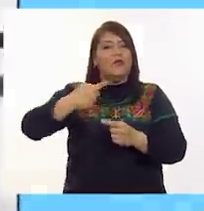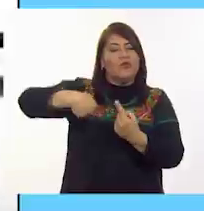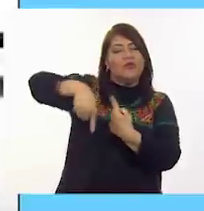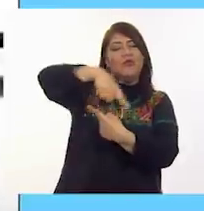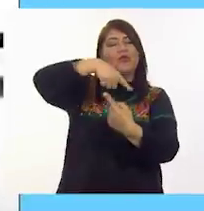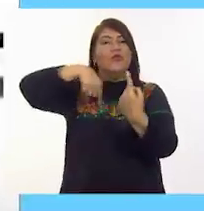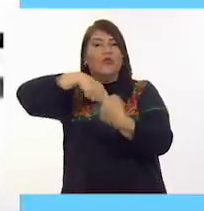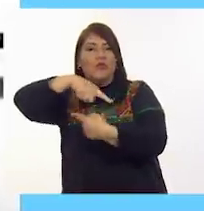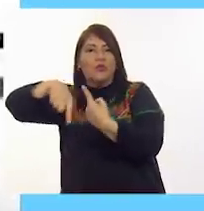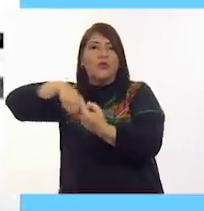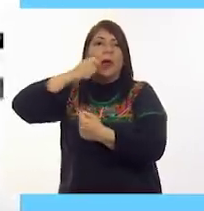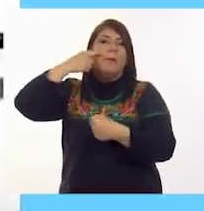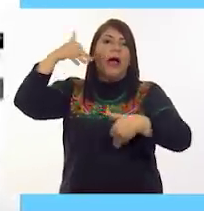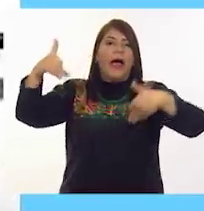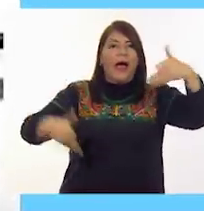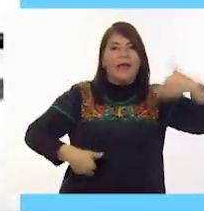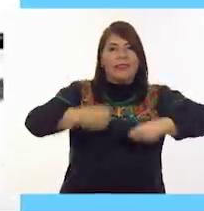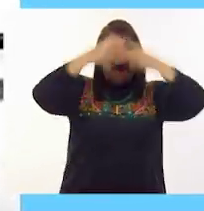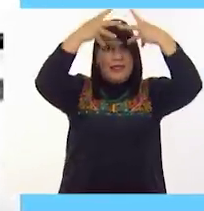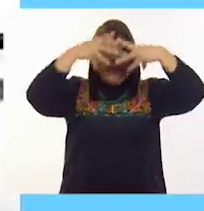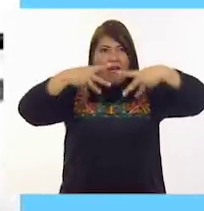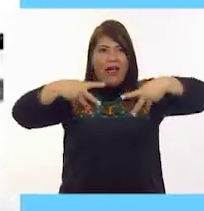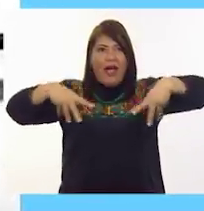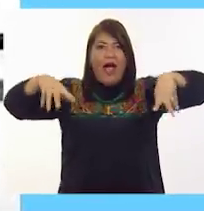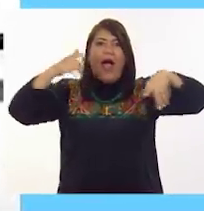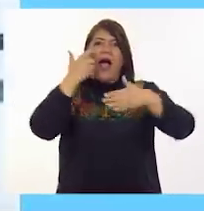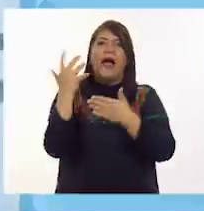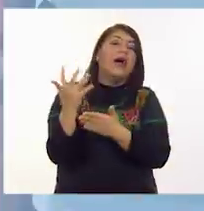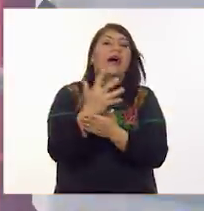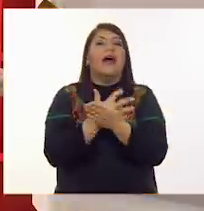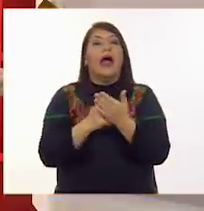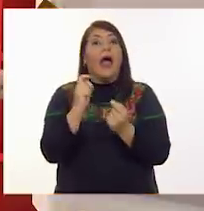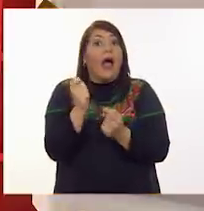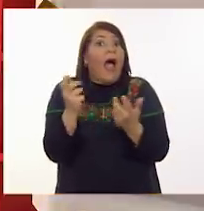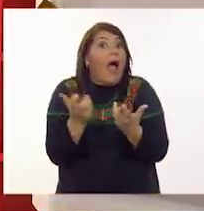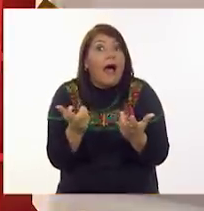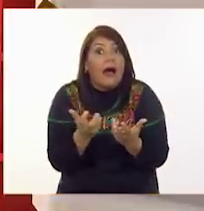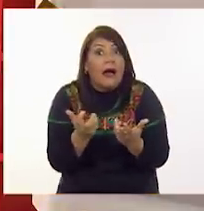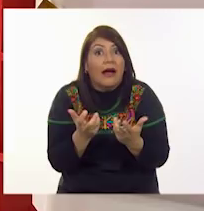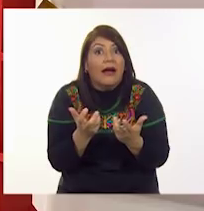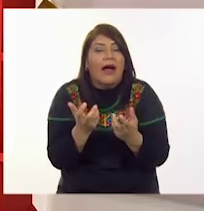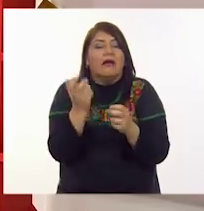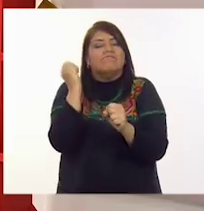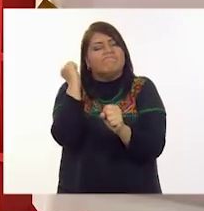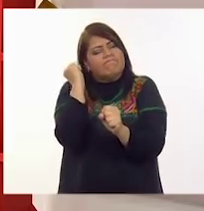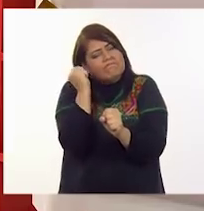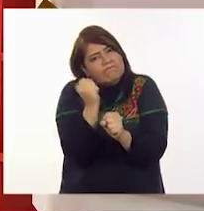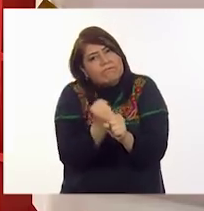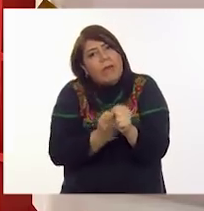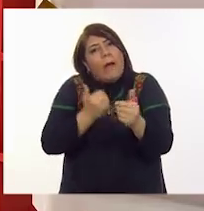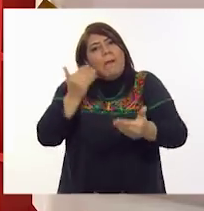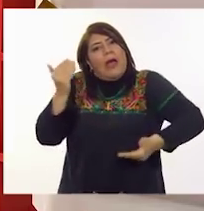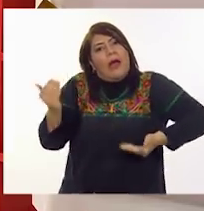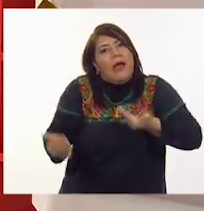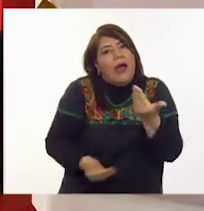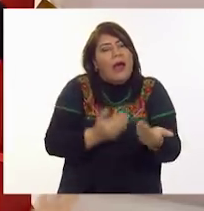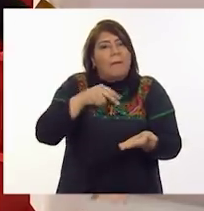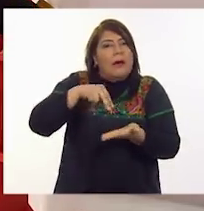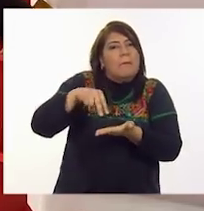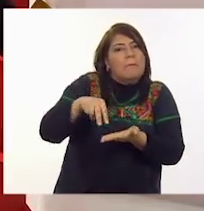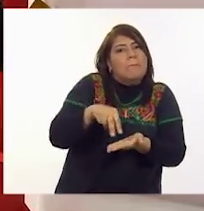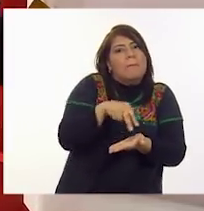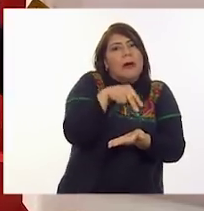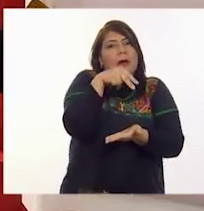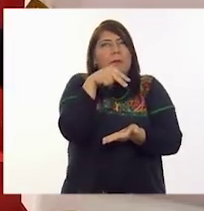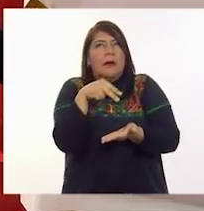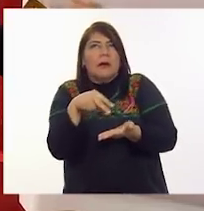teatro. Quería bailar. ¿Y qué hacía? Ensayaba y bailaba, bailaba